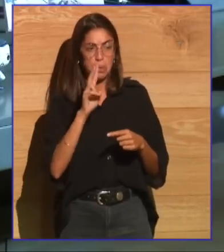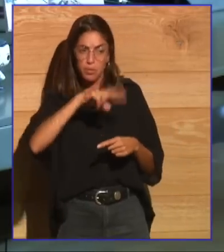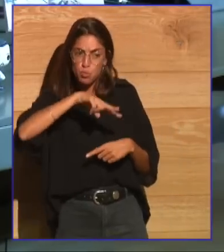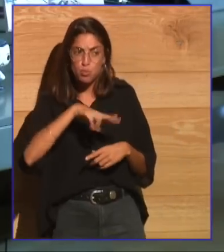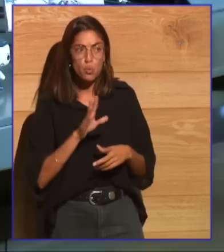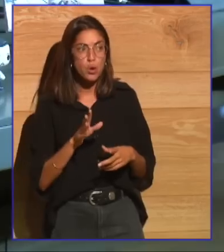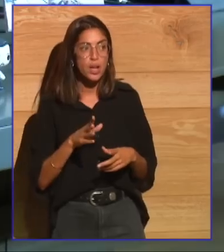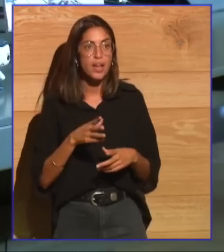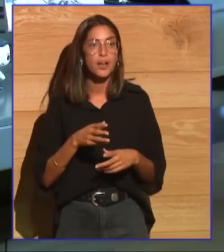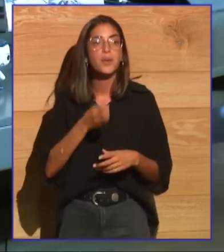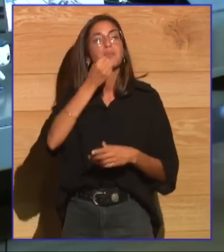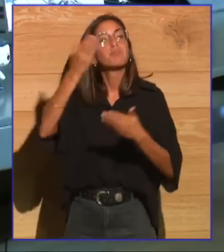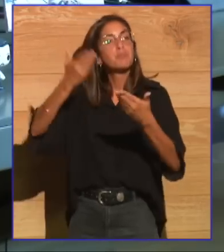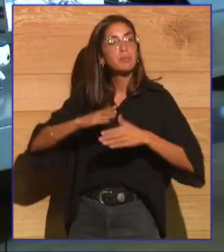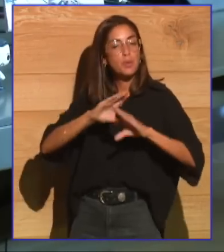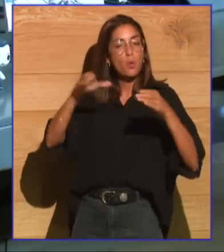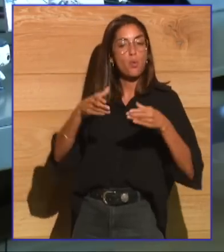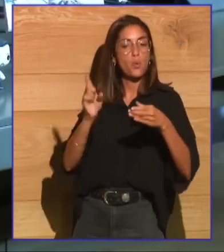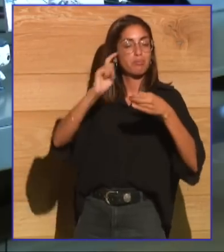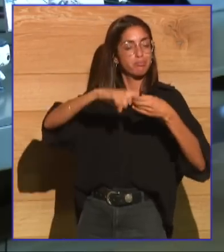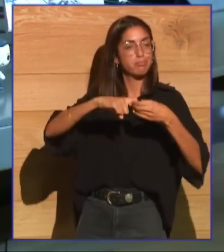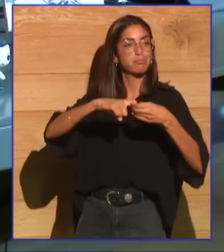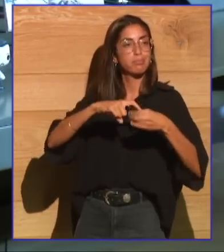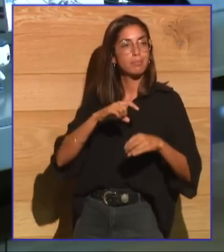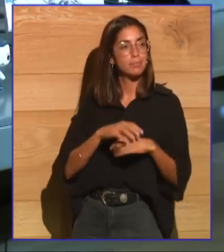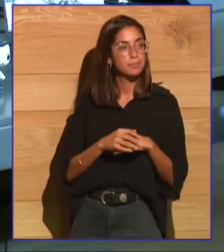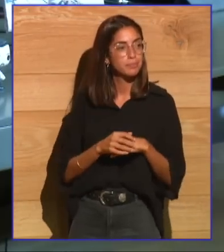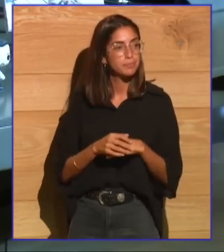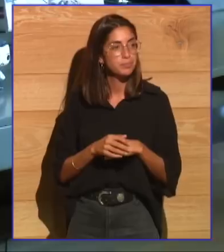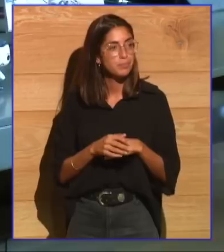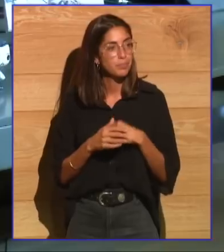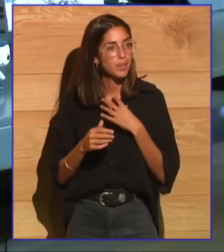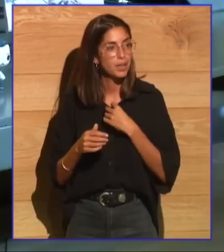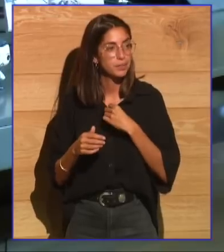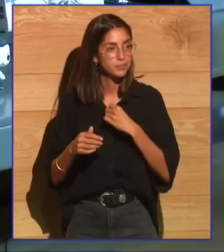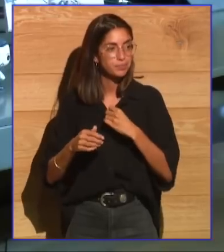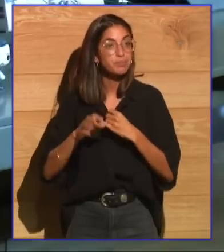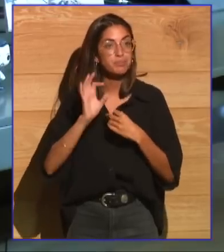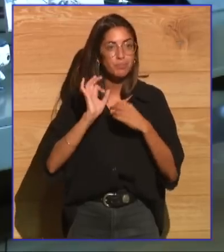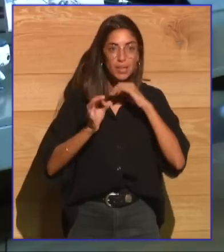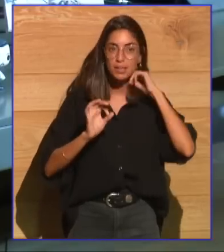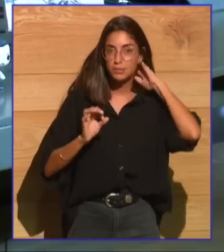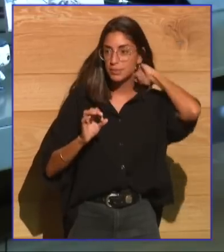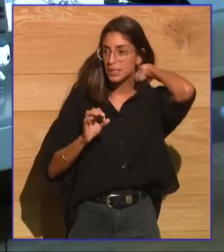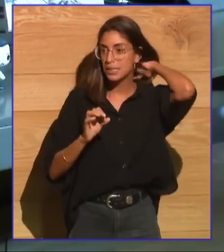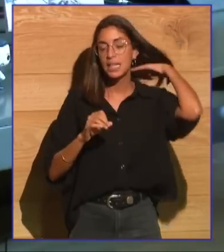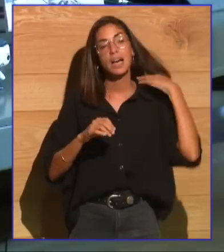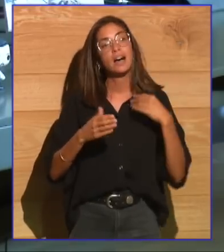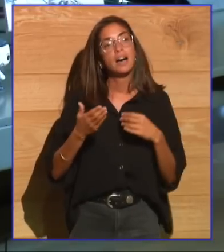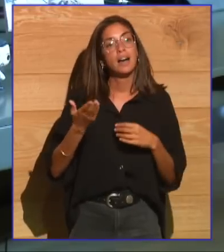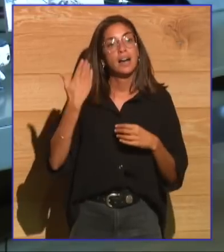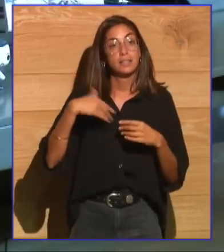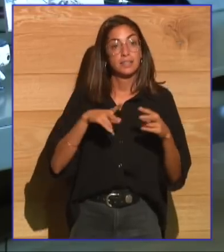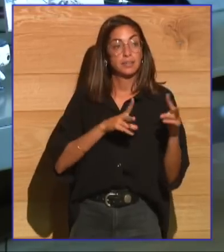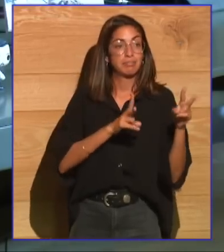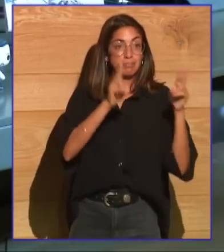bienvenido cuando hicimos es verdad y cuando hicimos john landis vi el episodio